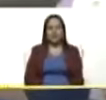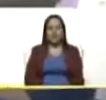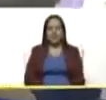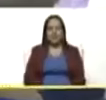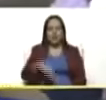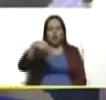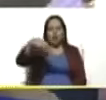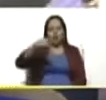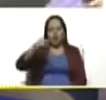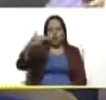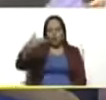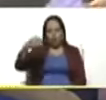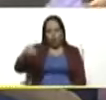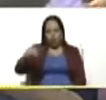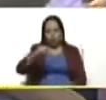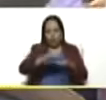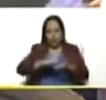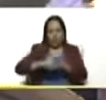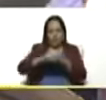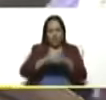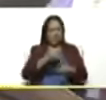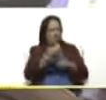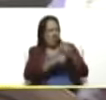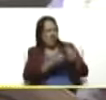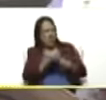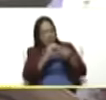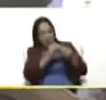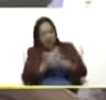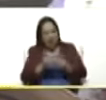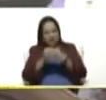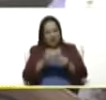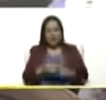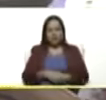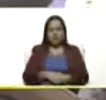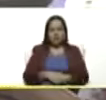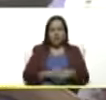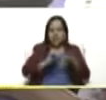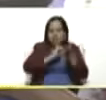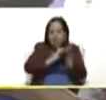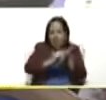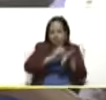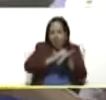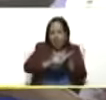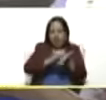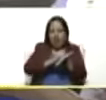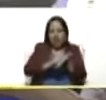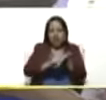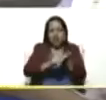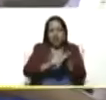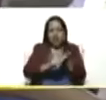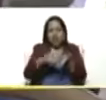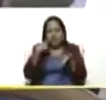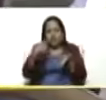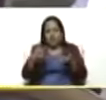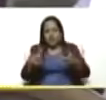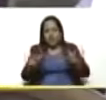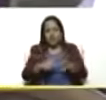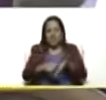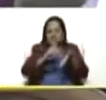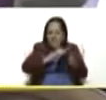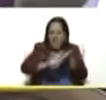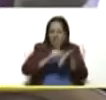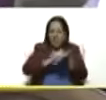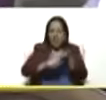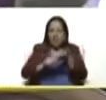Otro villano. ¿Cómo lo preparan? Bueno, se raspa hacia los criollos, voy a hablarle. Se raspa